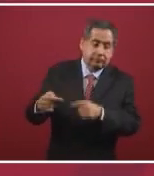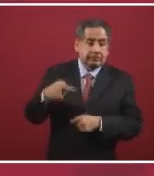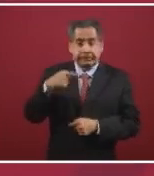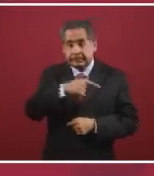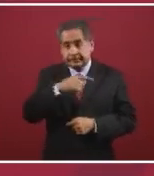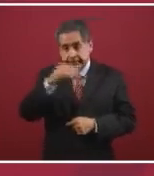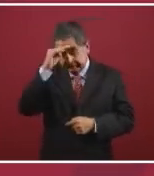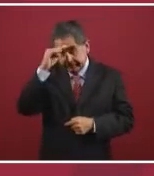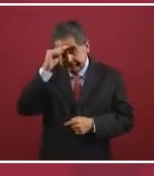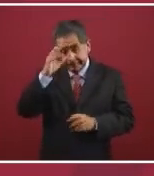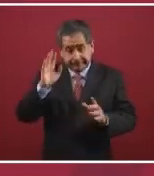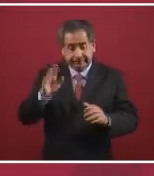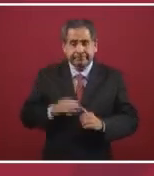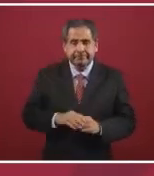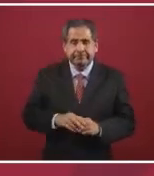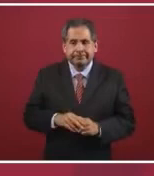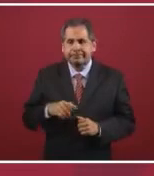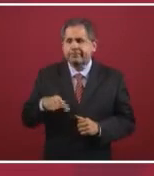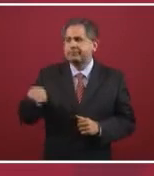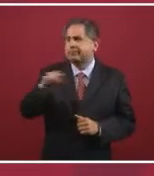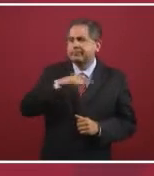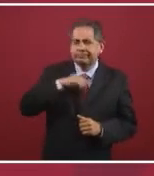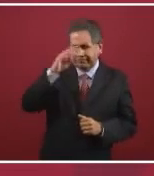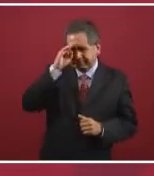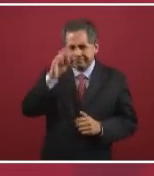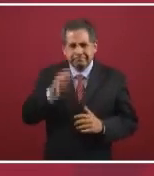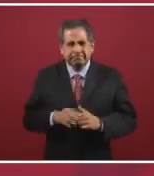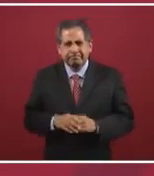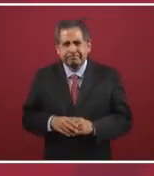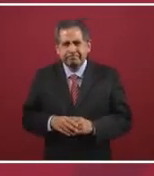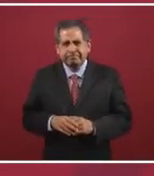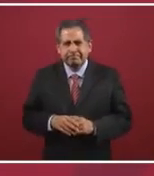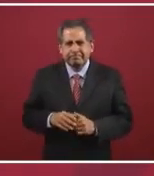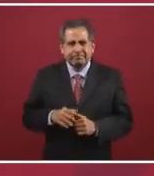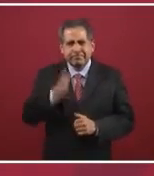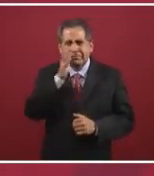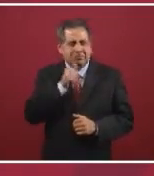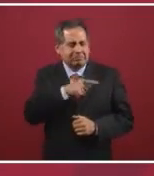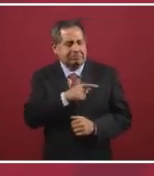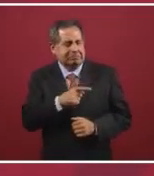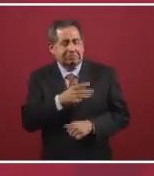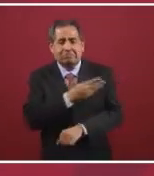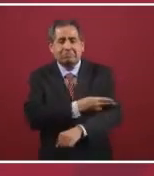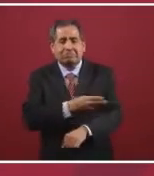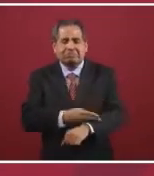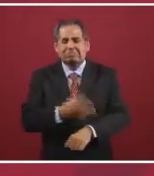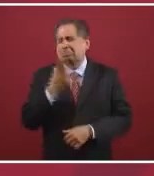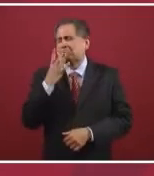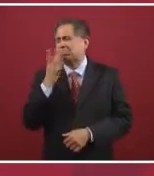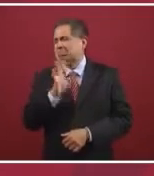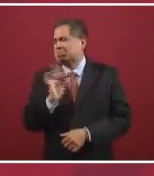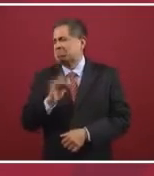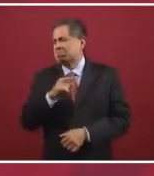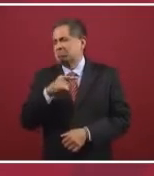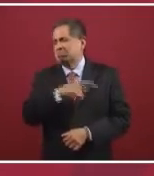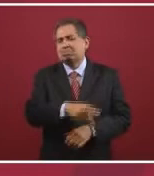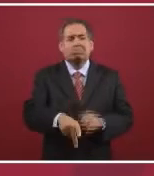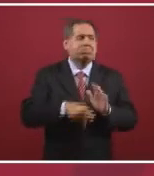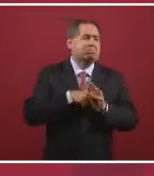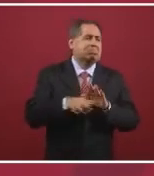que no era ninguna amenaza un